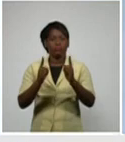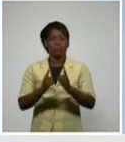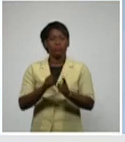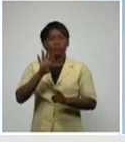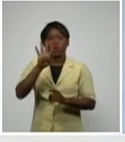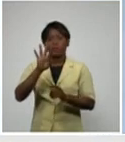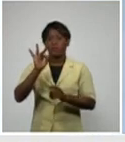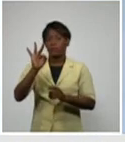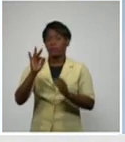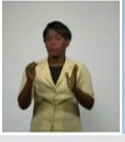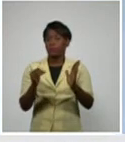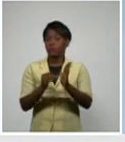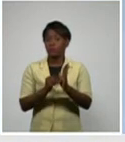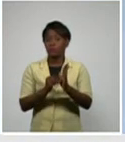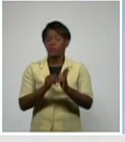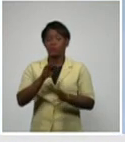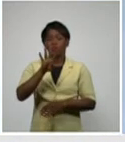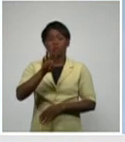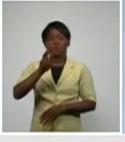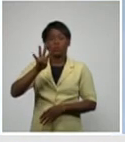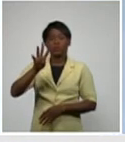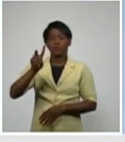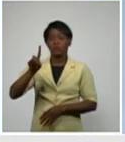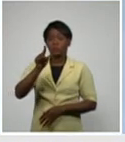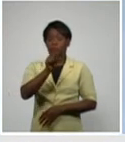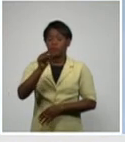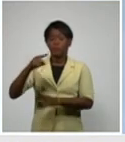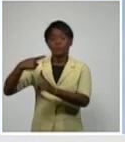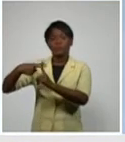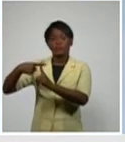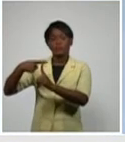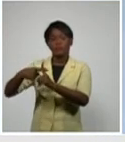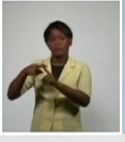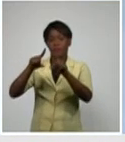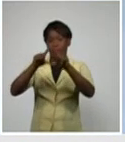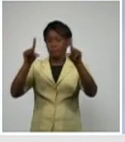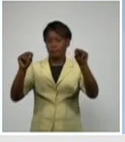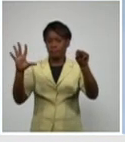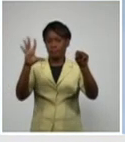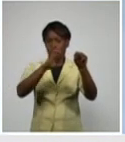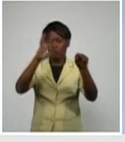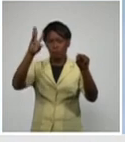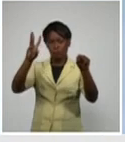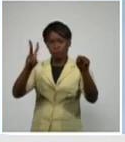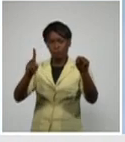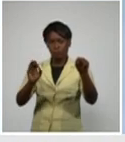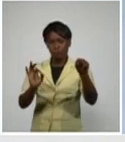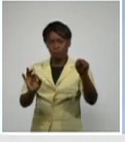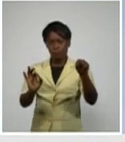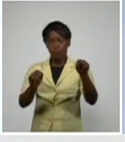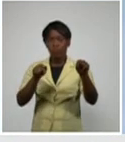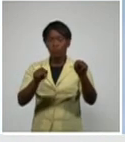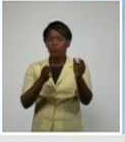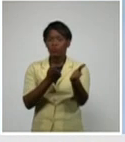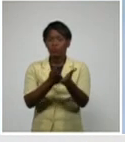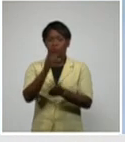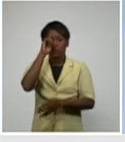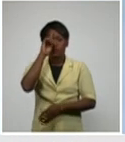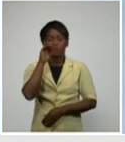48.441 pacientes con COVID que se han diagnosticado en nuestro país, hoy se mantienen